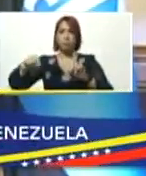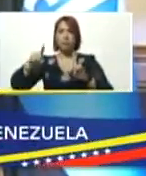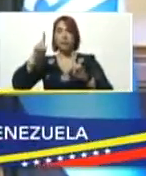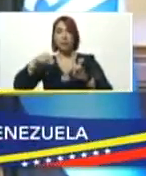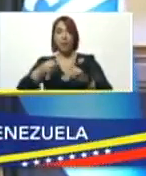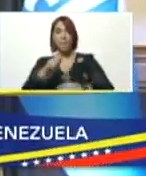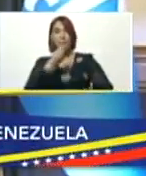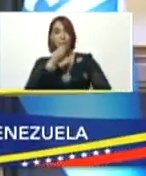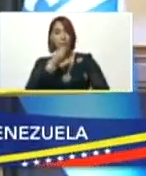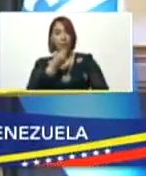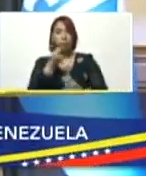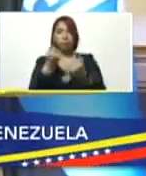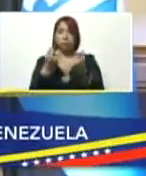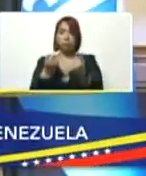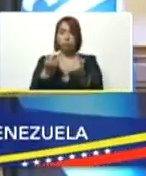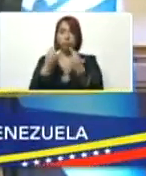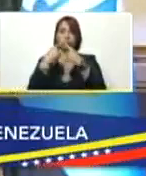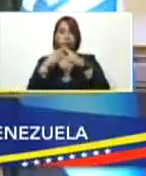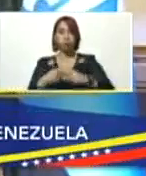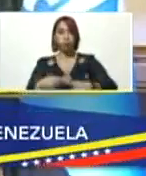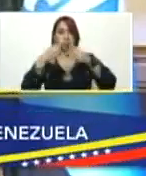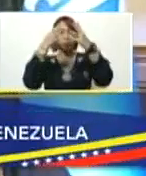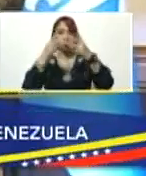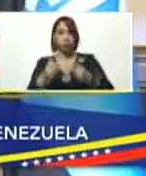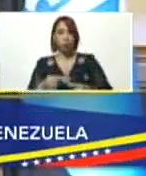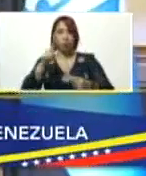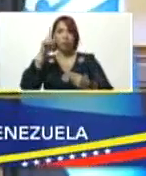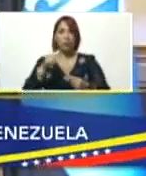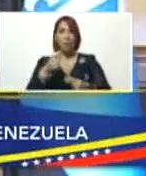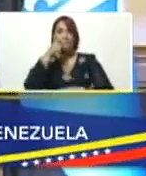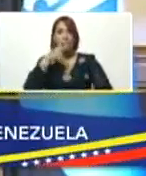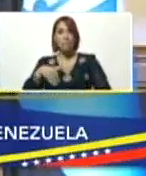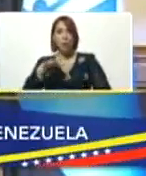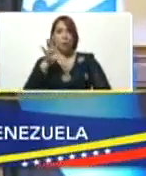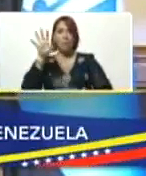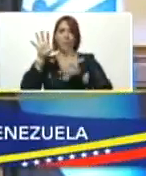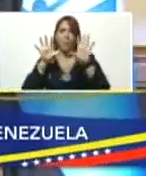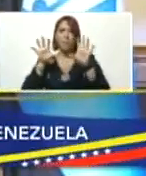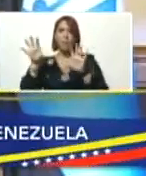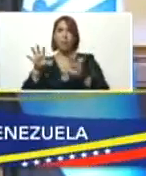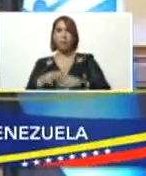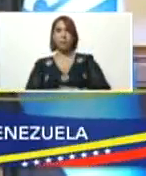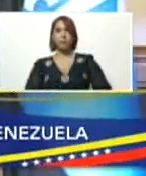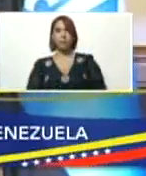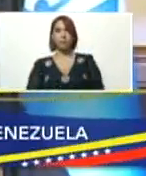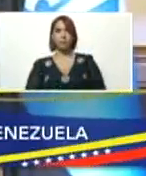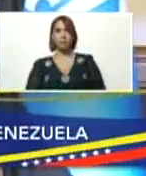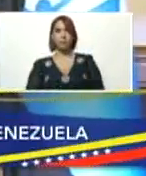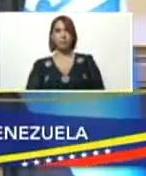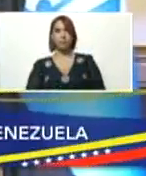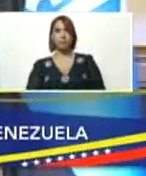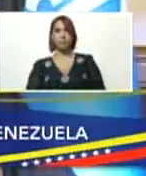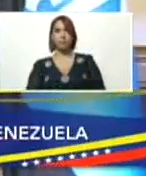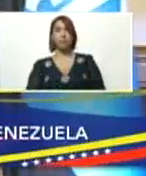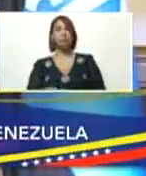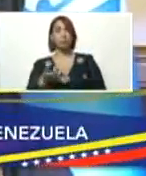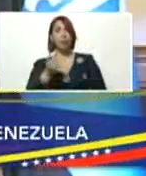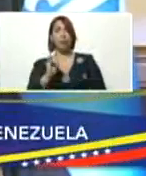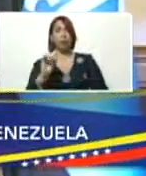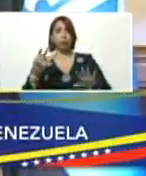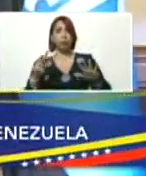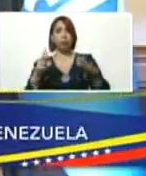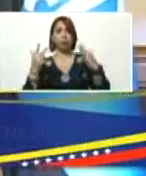alimentaria, financiera y económica de los pueblos de Occidente y del mundo. Hay un octavo momento.